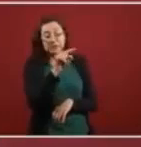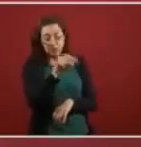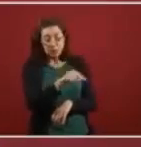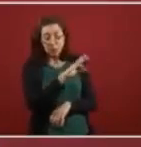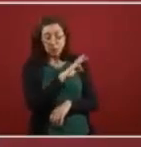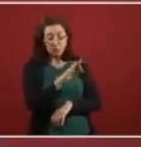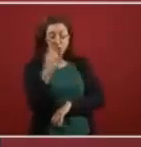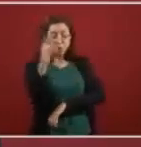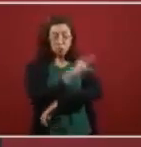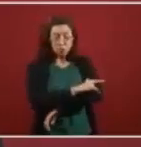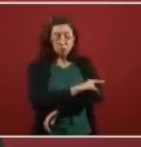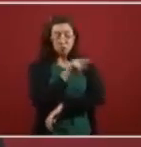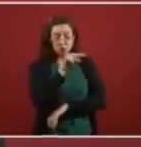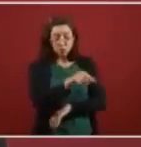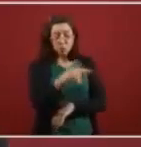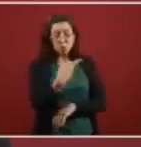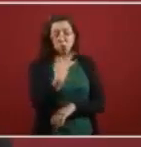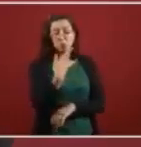guayaquil